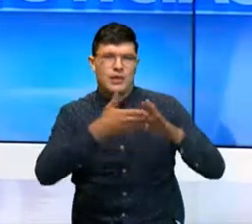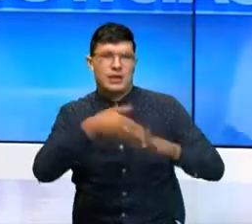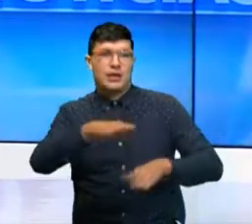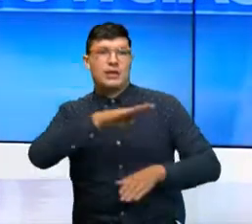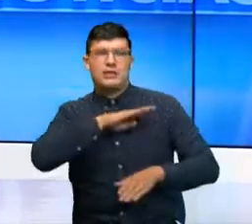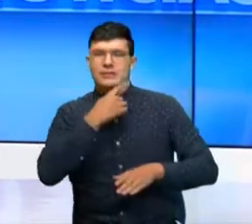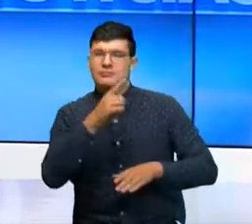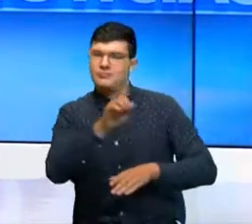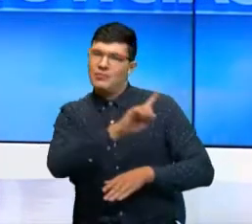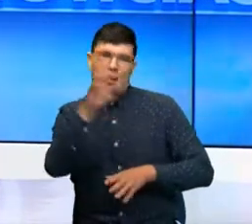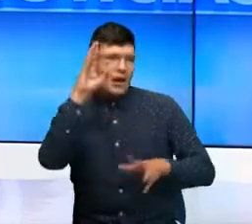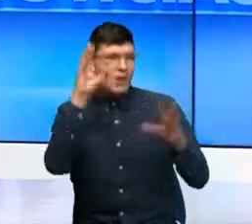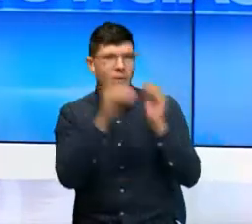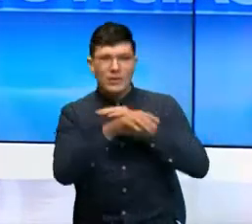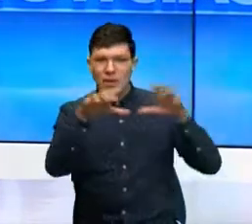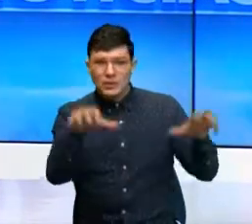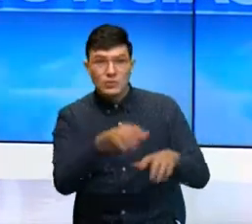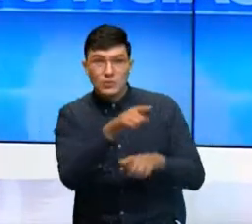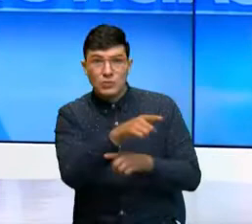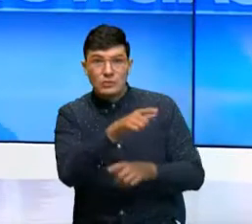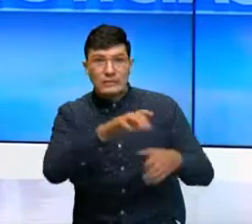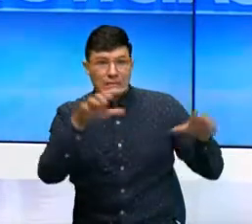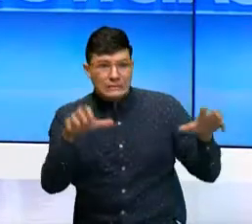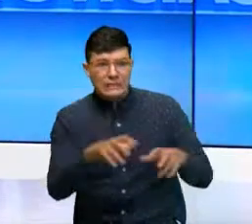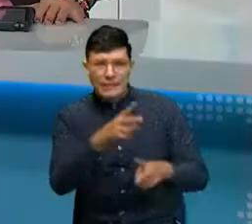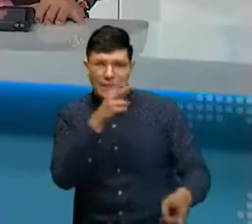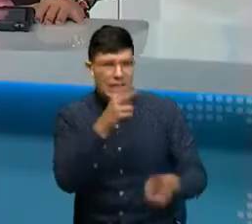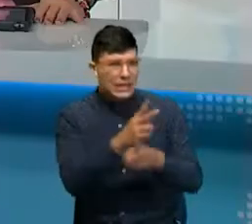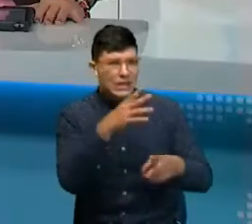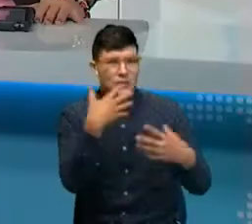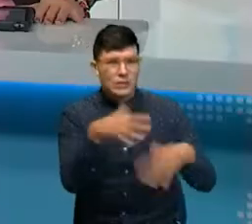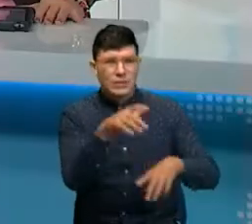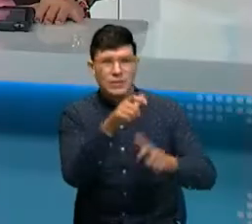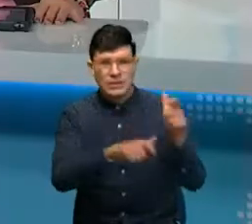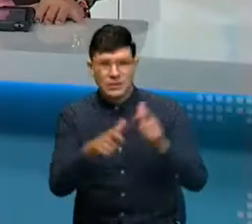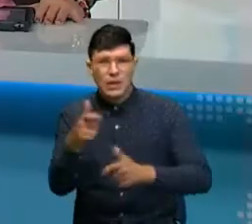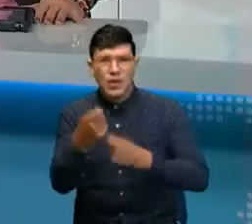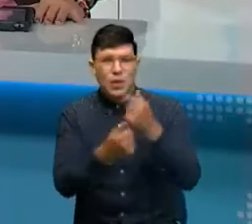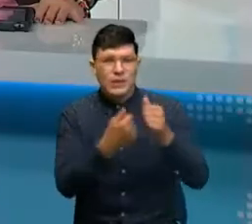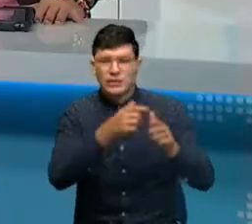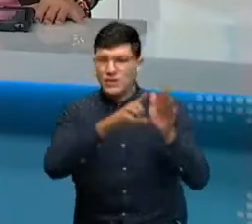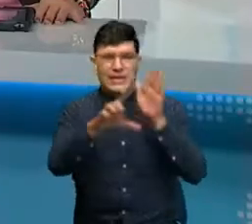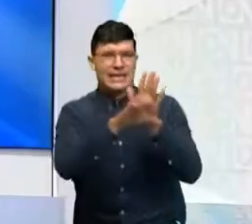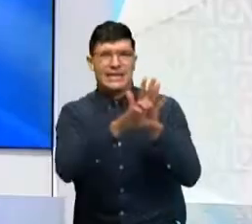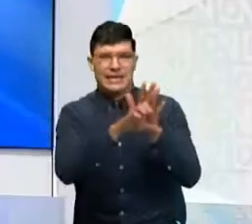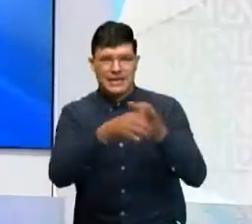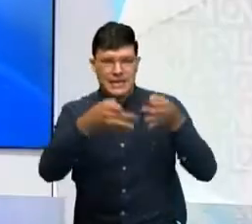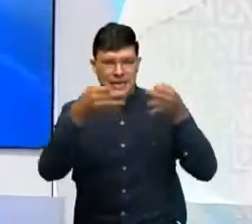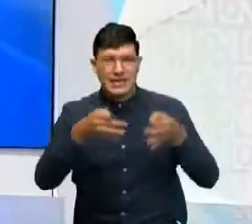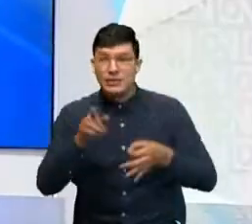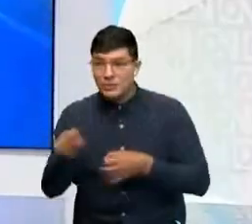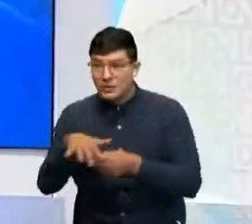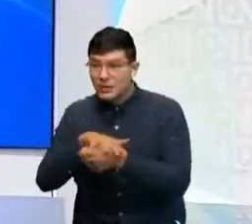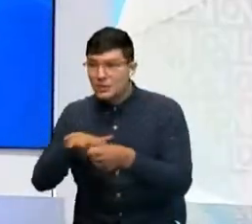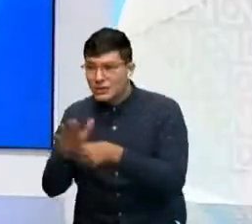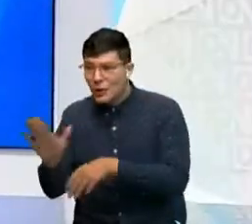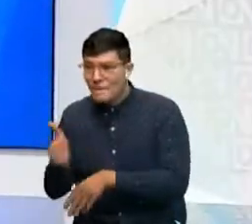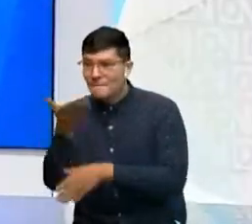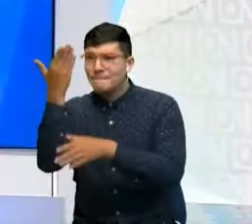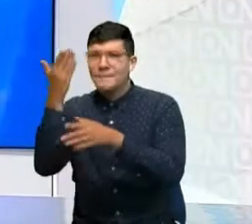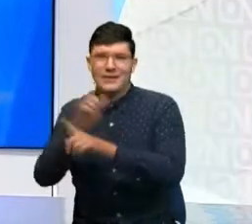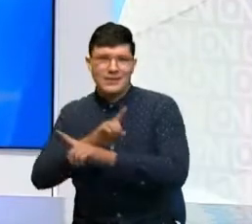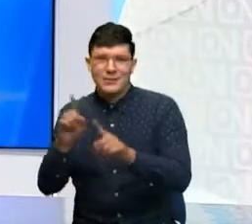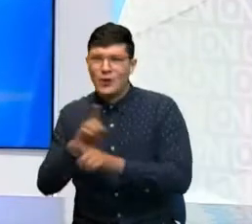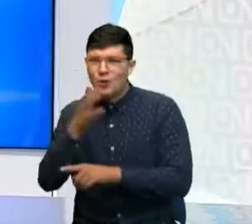frontera que pone en riesgo a los transeúntes y al comercio legal jose y es que parece que esta situación no mejora cada día